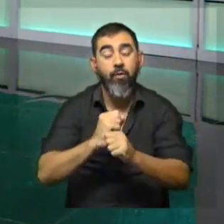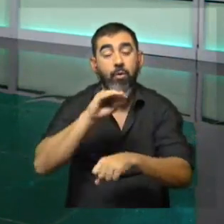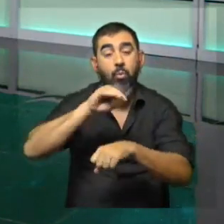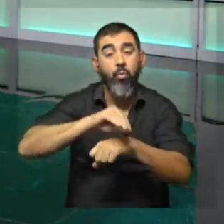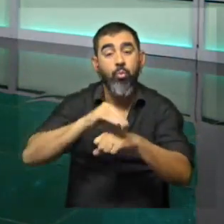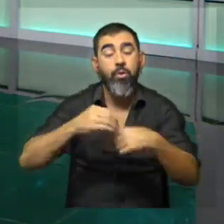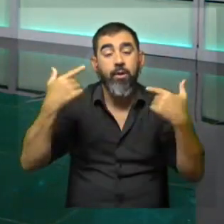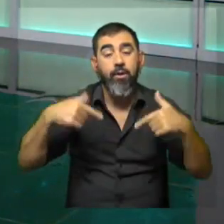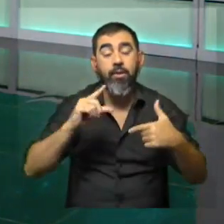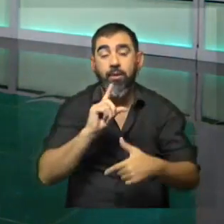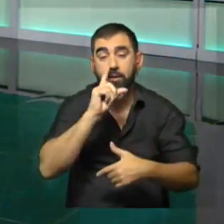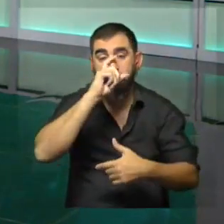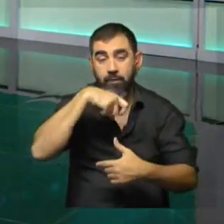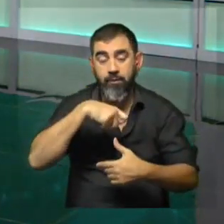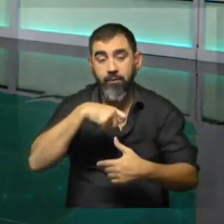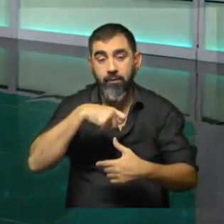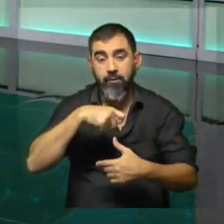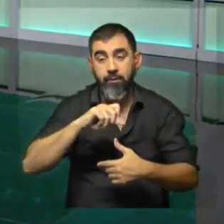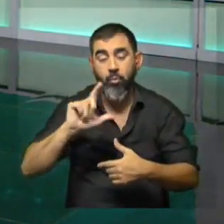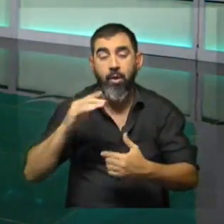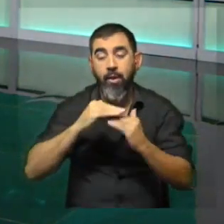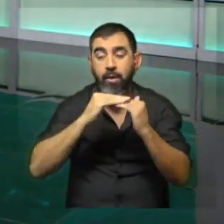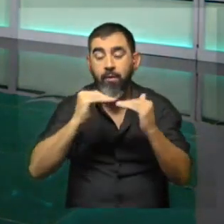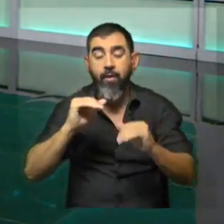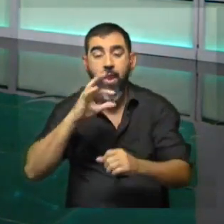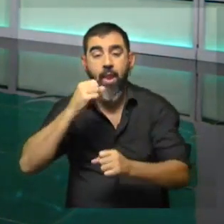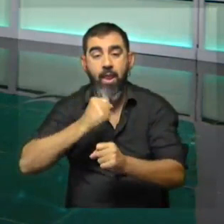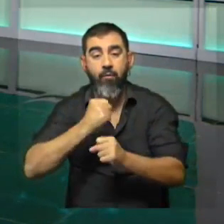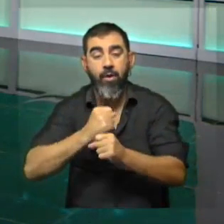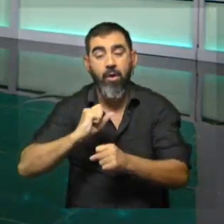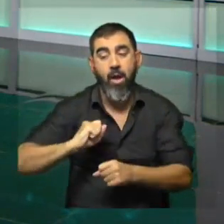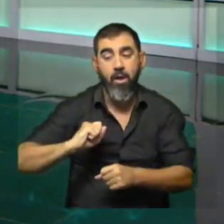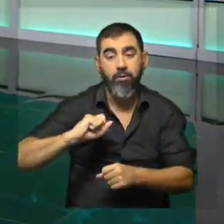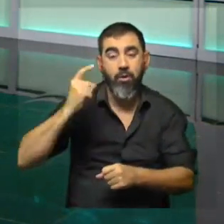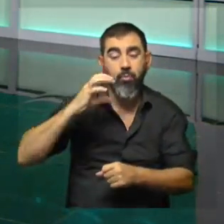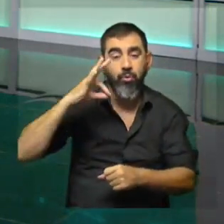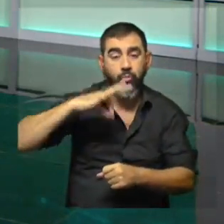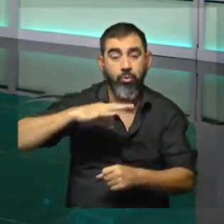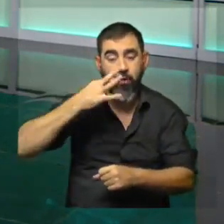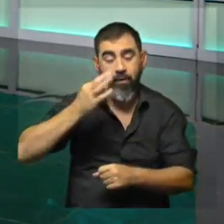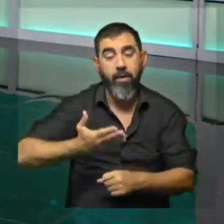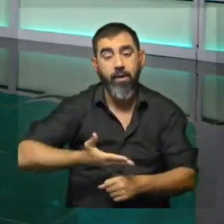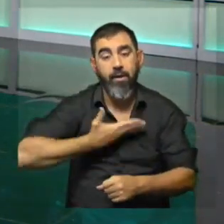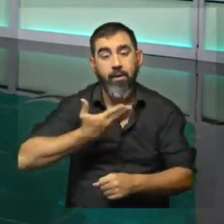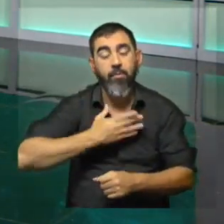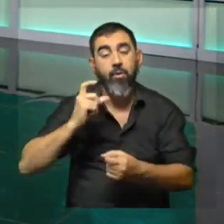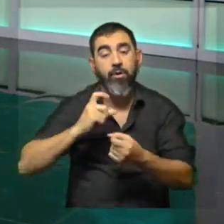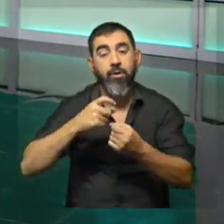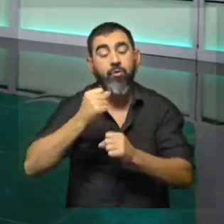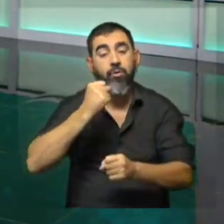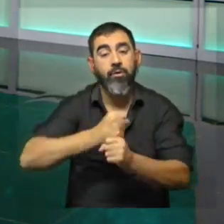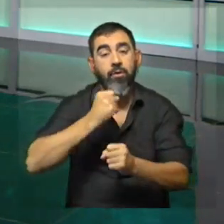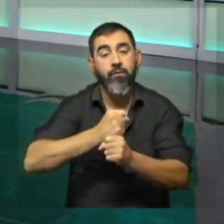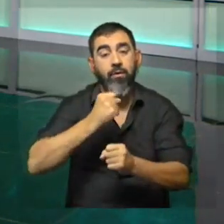de la intendencia de Montevideo sin estabilidad laboral y un aumento de salario real son parte de los reclamos del Sindicato de